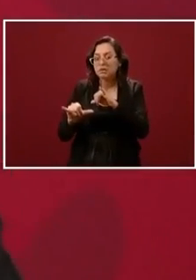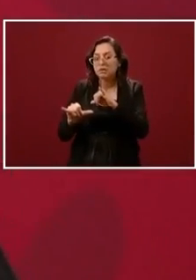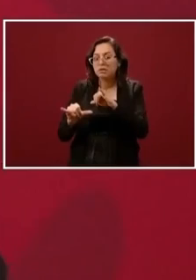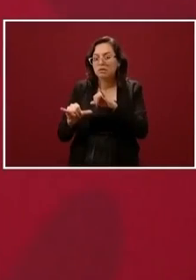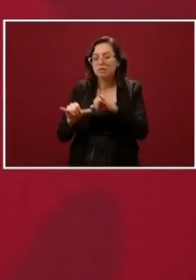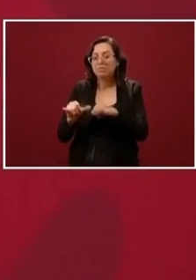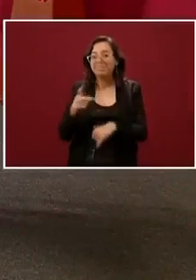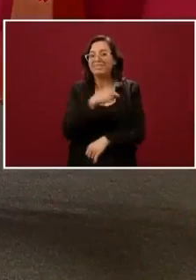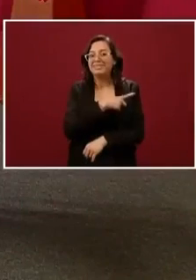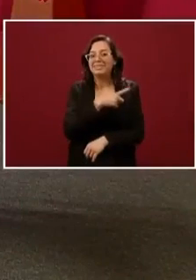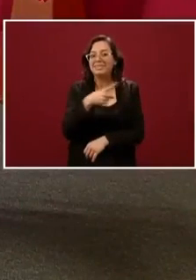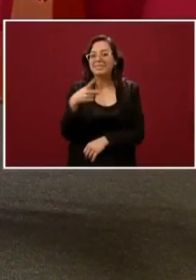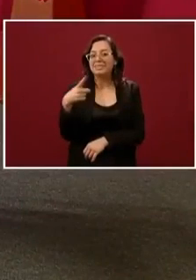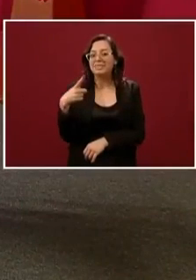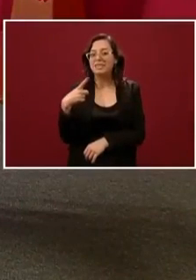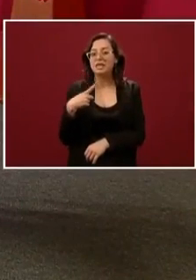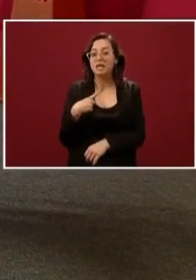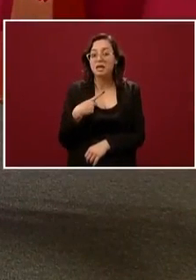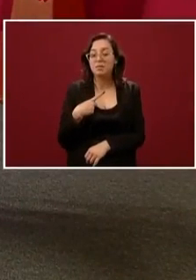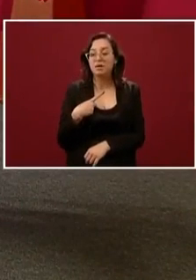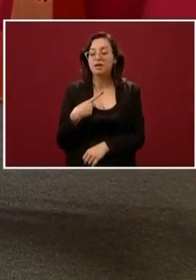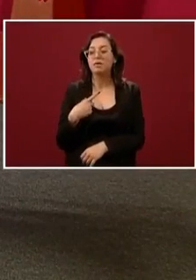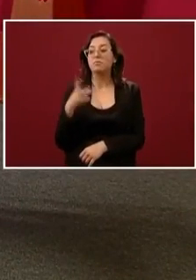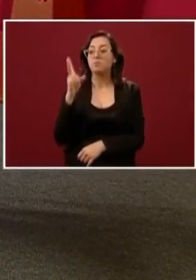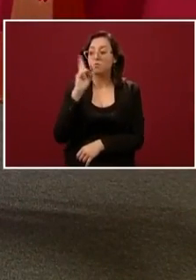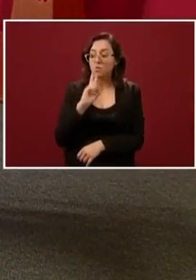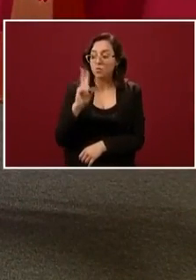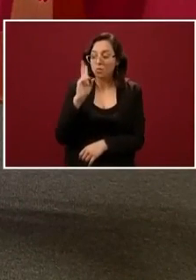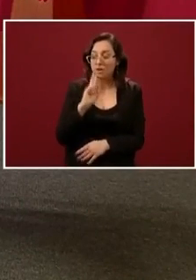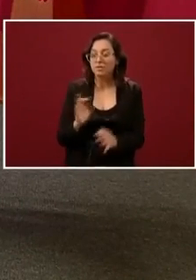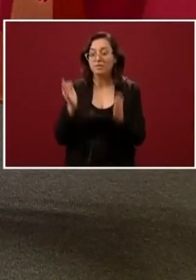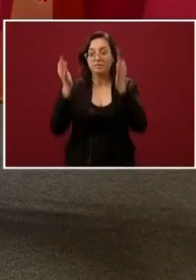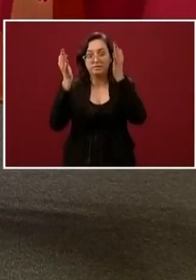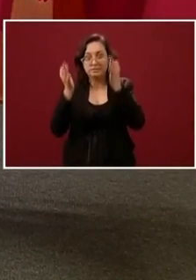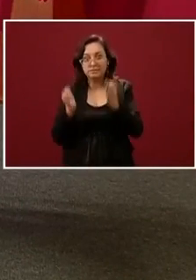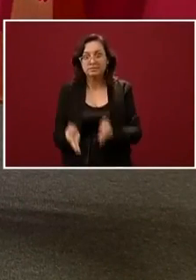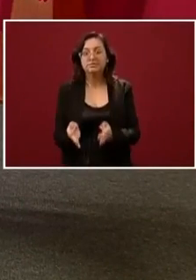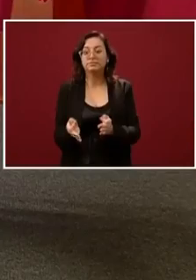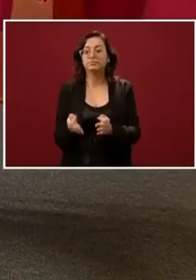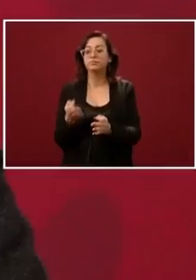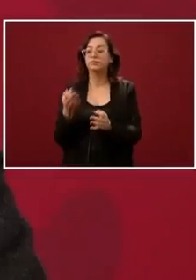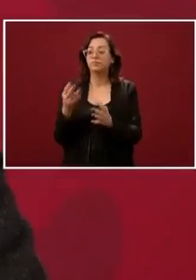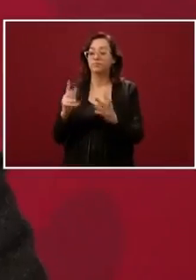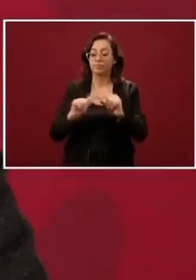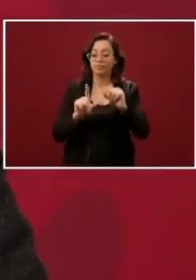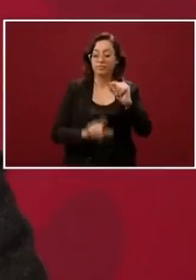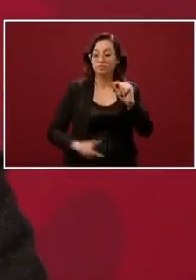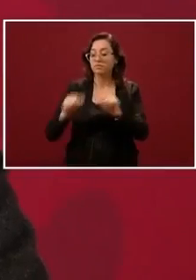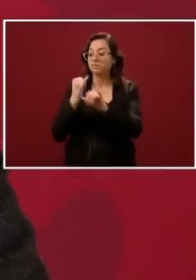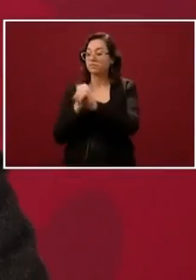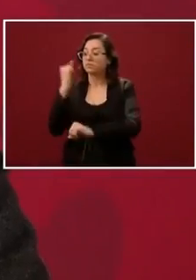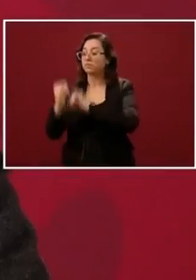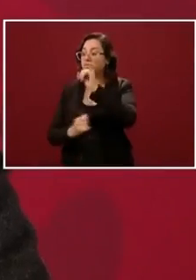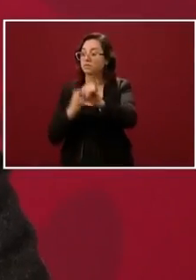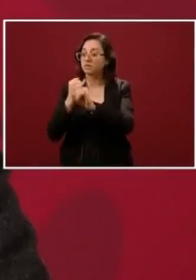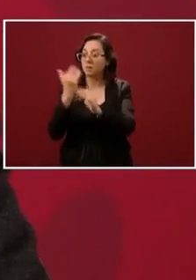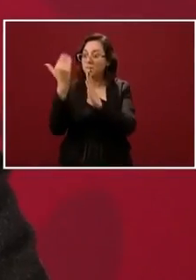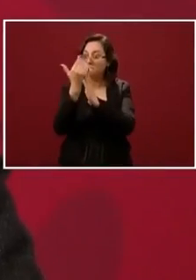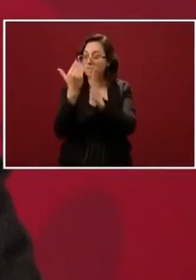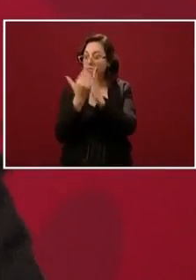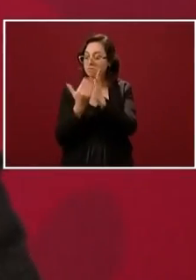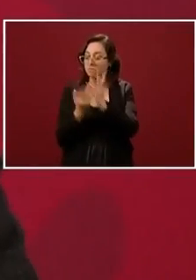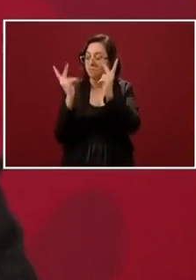la prueba se hace correctamente siguiendo los estándares nacionales e internacionales